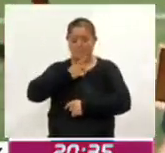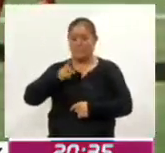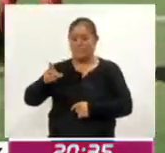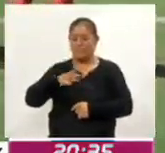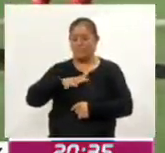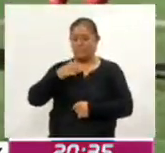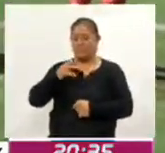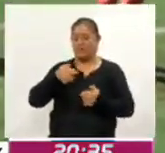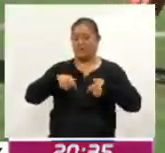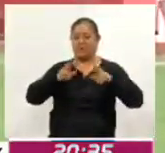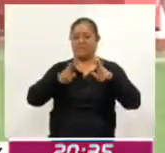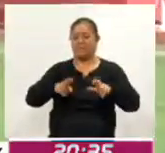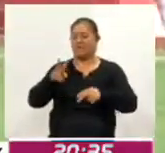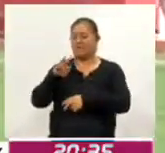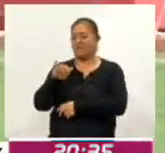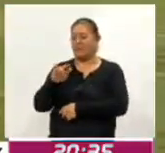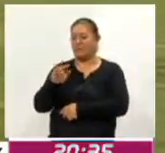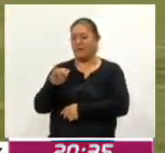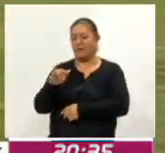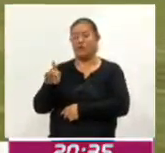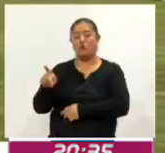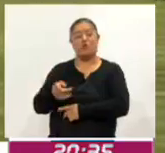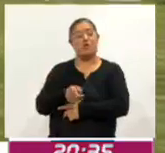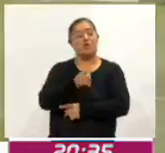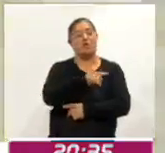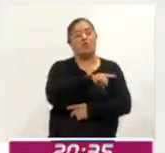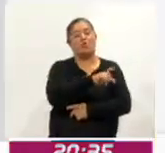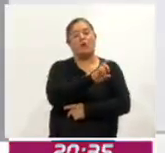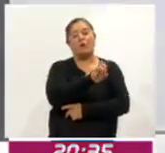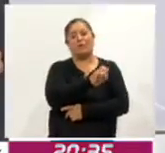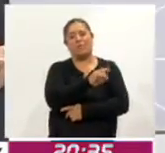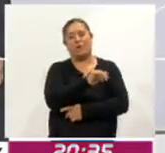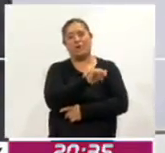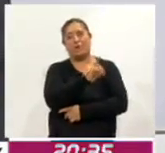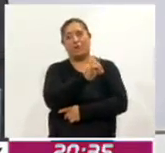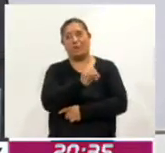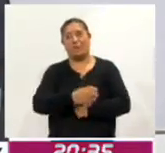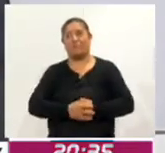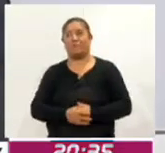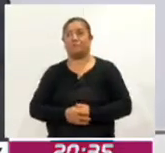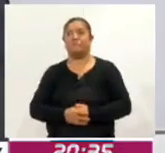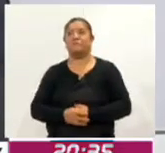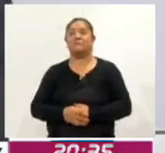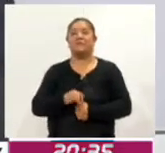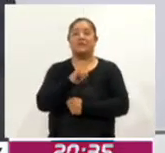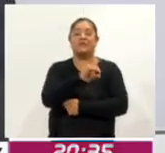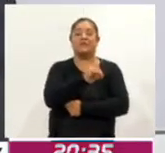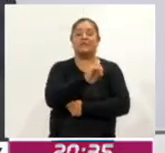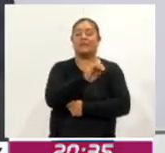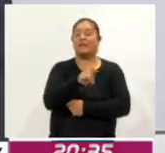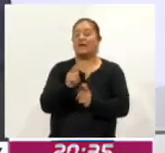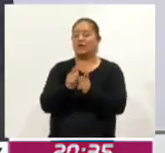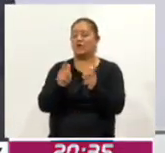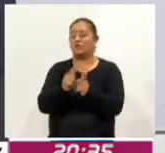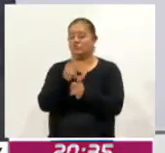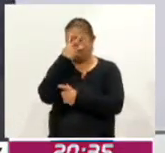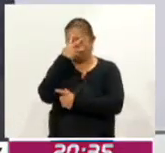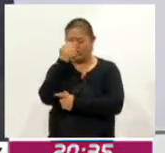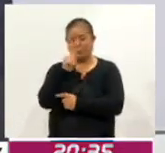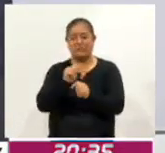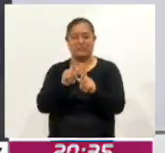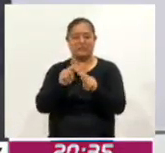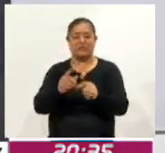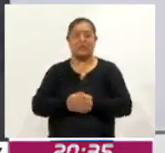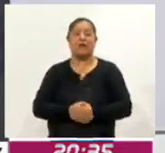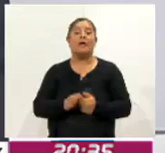gobierno, Ramiro Vivanco Chedraui, Eduardo Rivera Hernández. El IDEP, el Club Coyotes de Tlaxcala y municipios